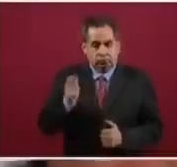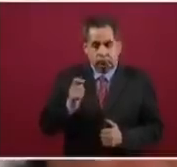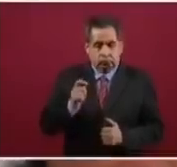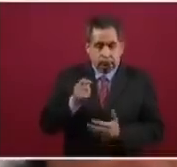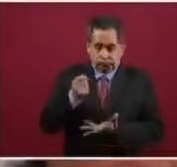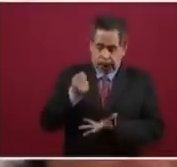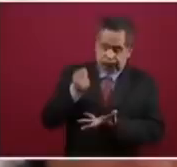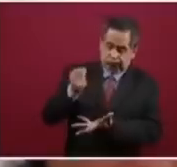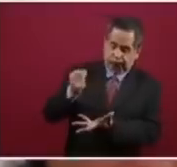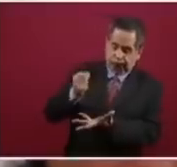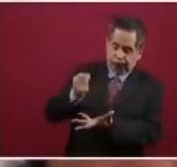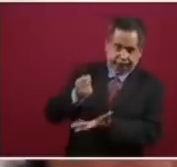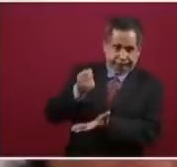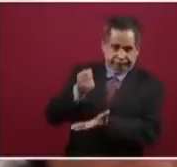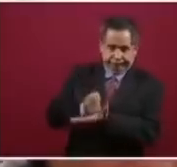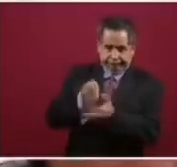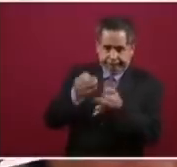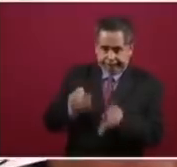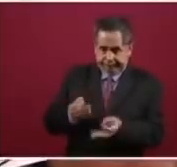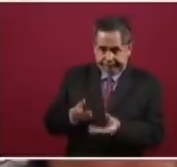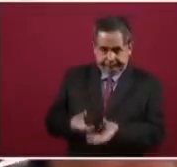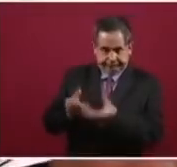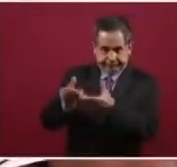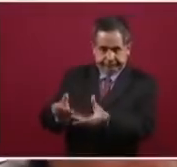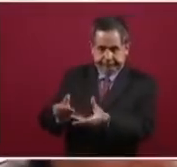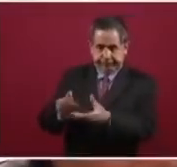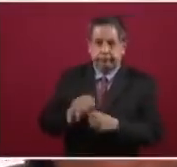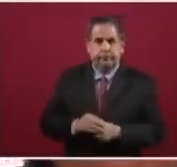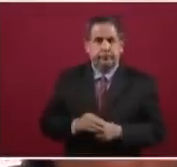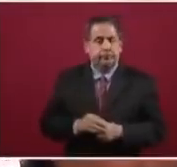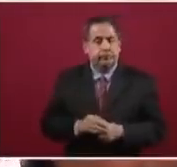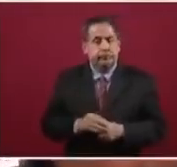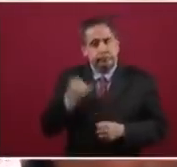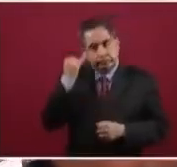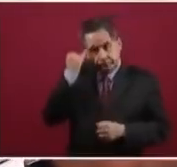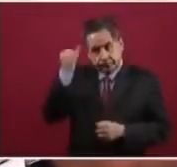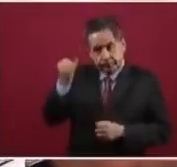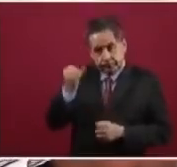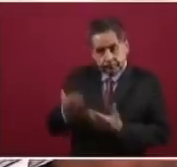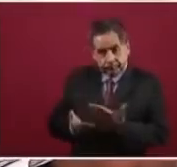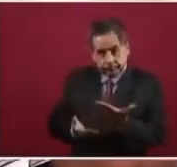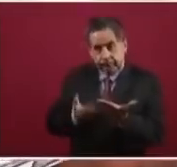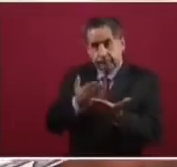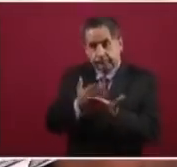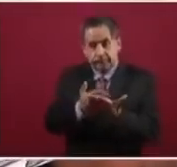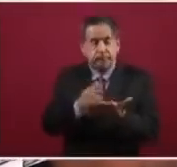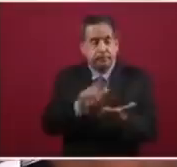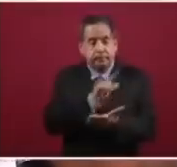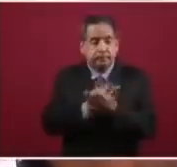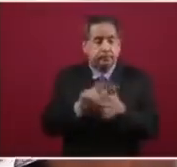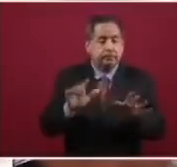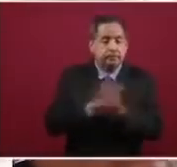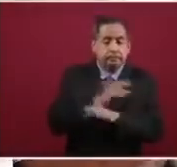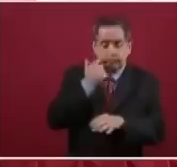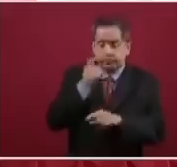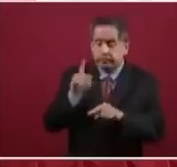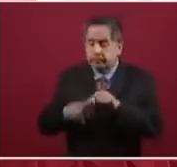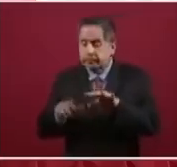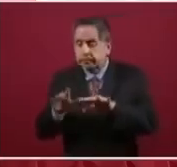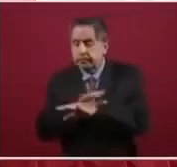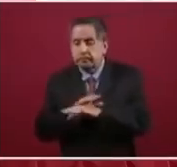este paquete entiendo que tiene una iniciativa para modificar el código fiscal de la federación